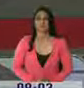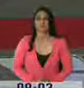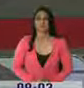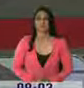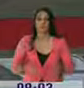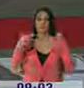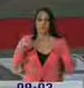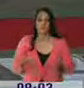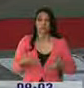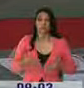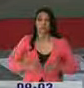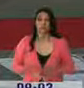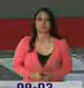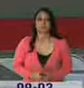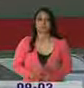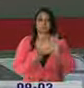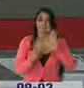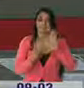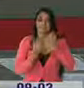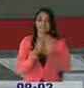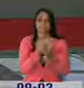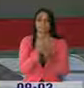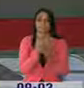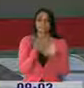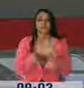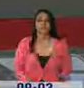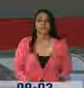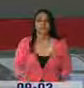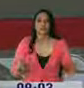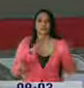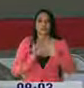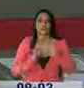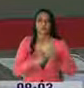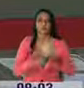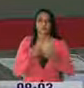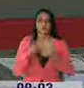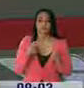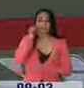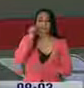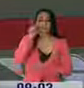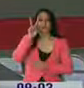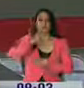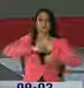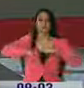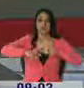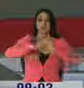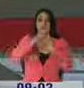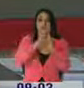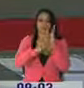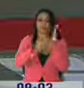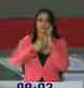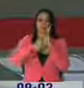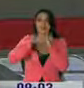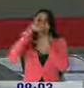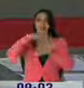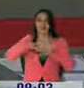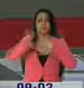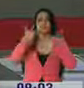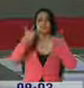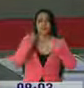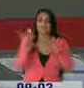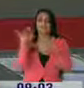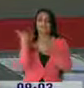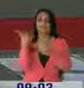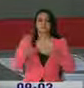Y justamente esto que viene es de información vital para ustedes. Desde ayer 2 de mayo el Registro Civil asumió a nivel nacional la